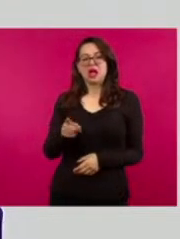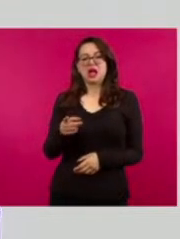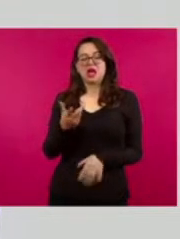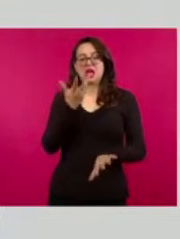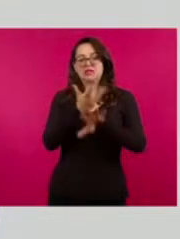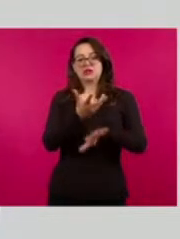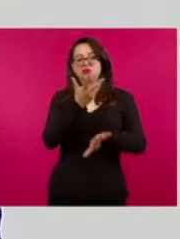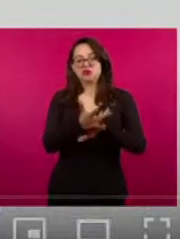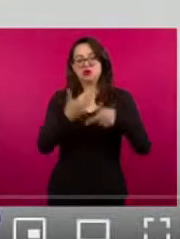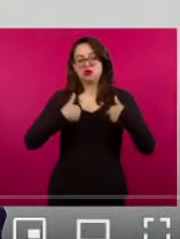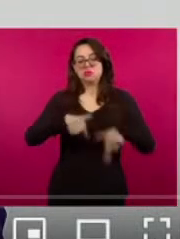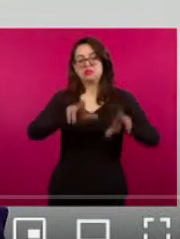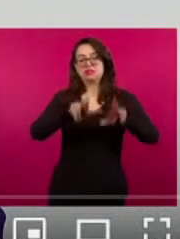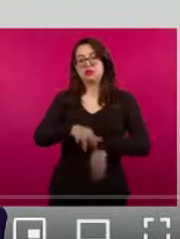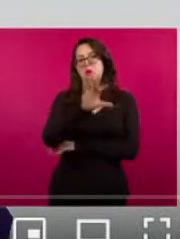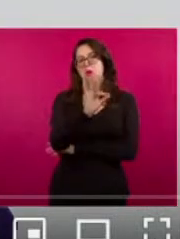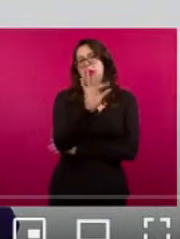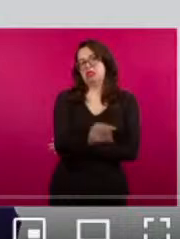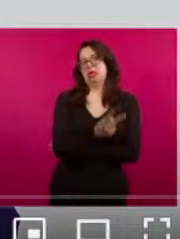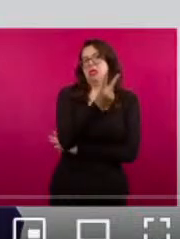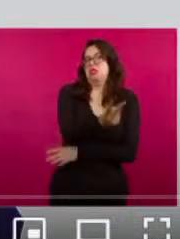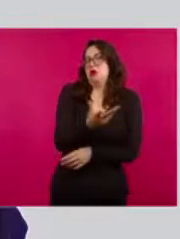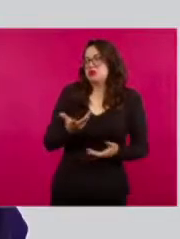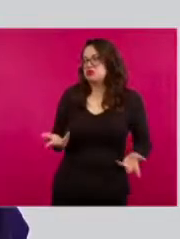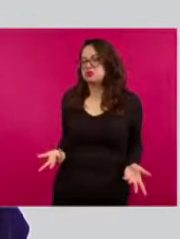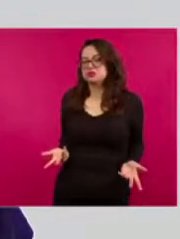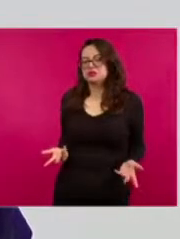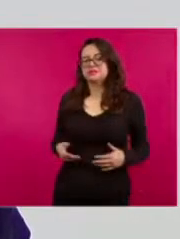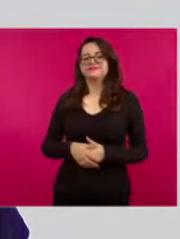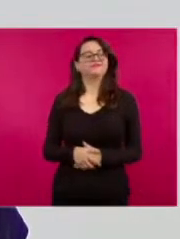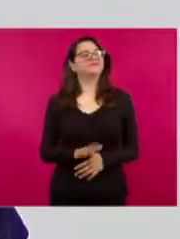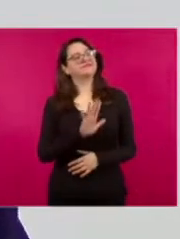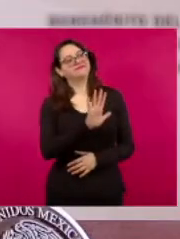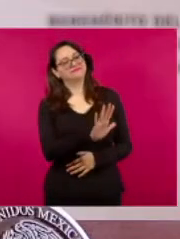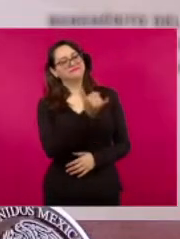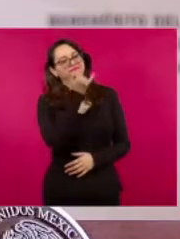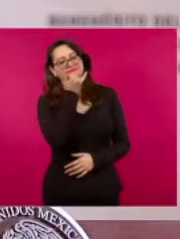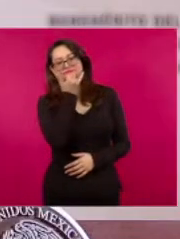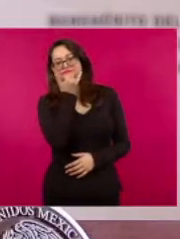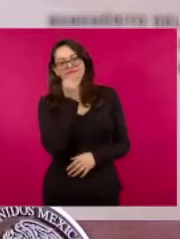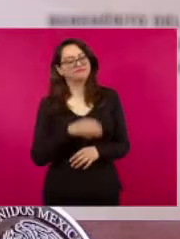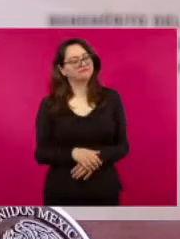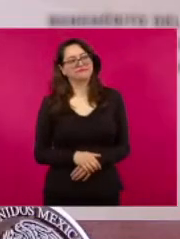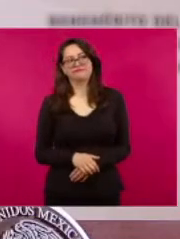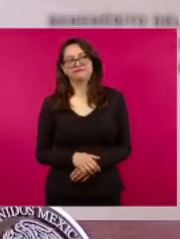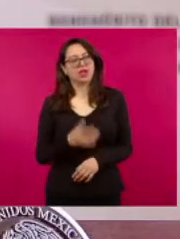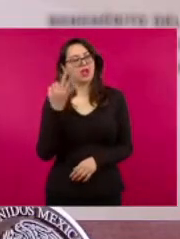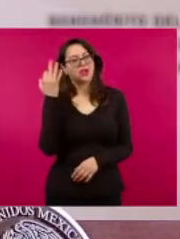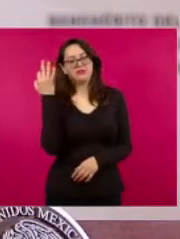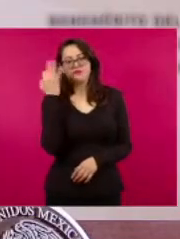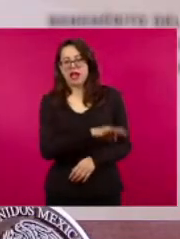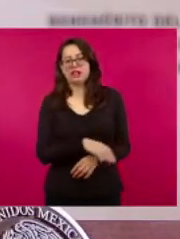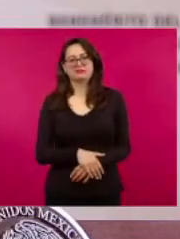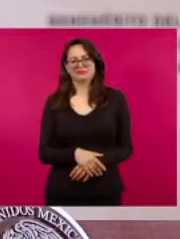diplomáticos de la embajada de Estados Unidos en México. Esto que dice Dolly Esteves es falso, o sea, no existen espías en la embajada y tampoco son